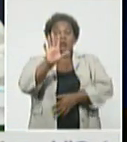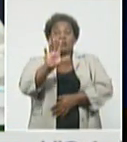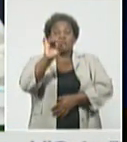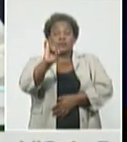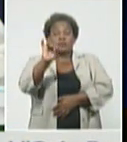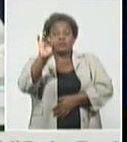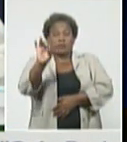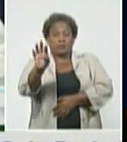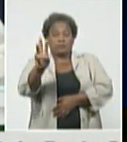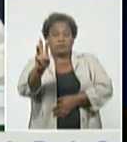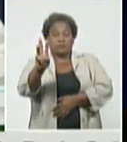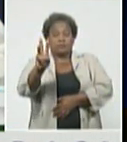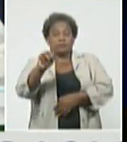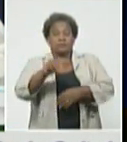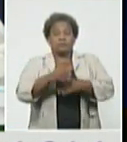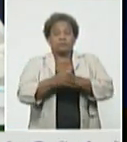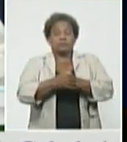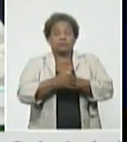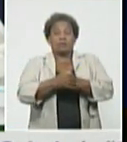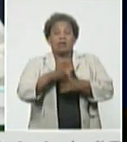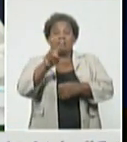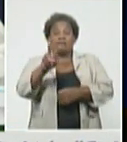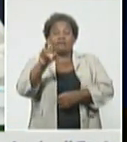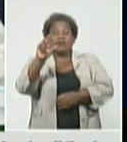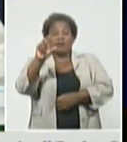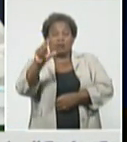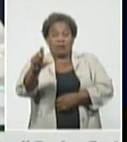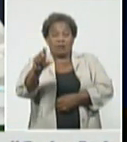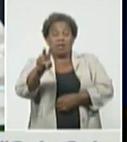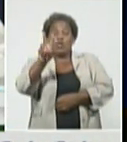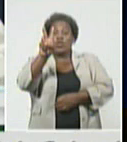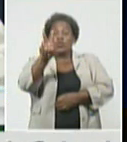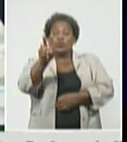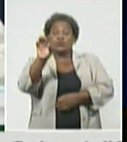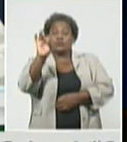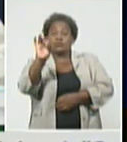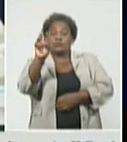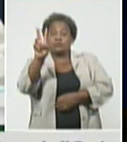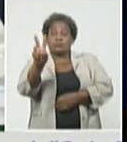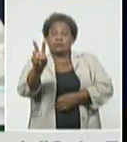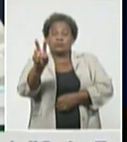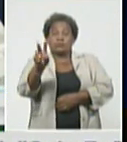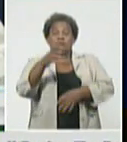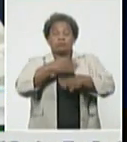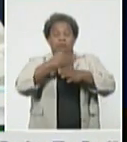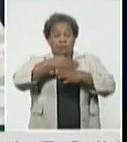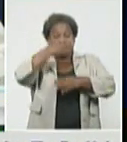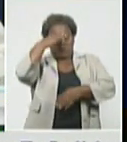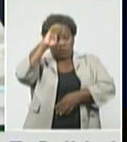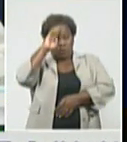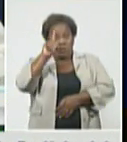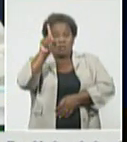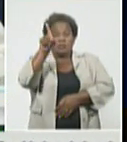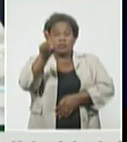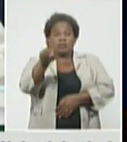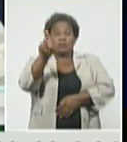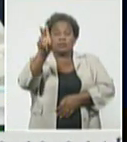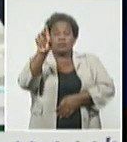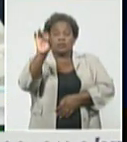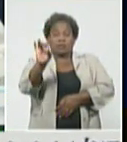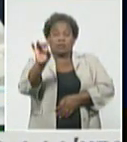563. De Villa Clara, 272. De Santiago de Cuba,